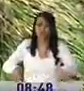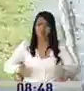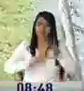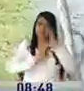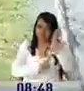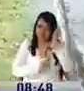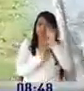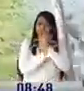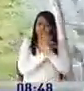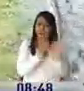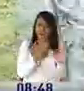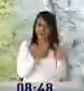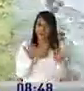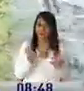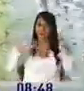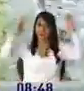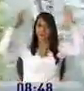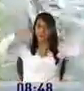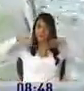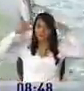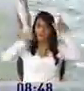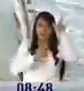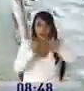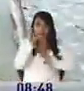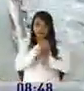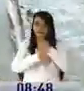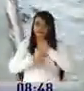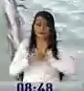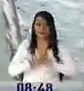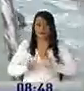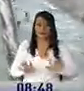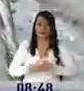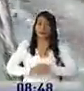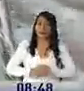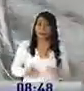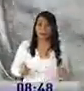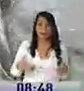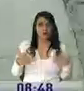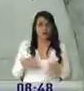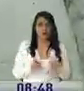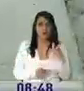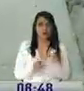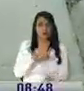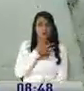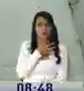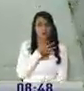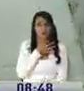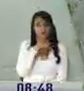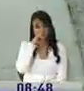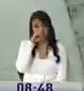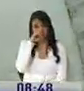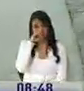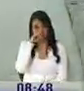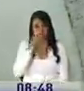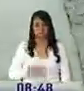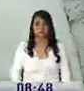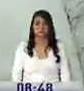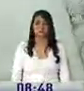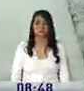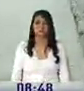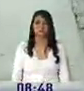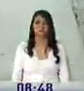ocasión las lluvias no dejó víctimas que lamentar pero sí miedo en Los afectados informó Patricia